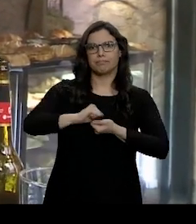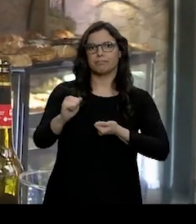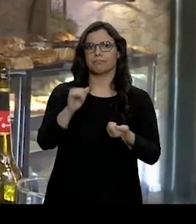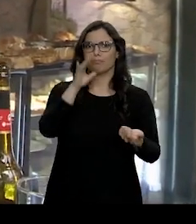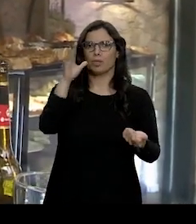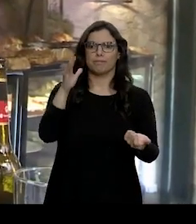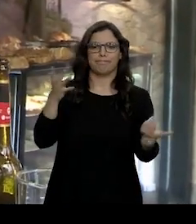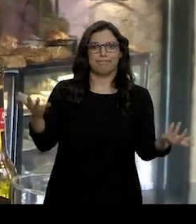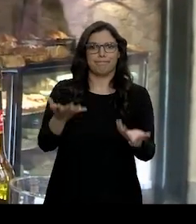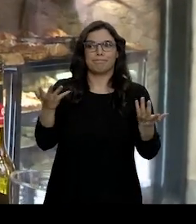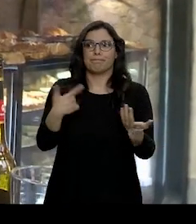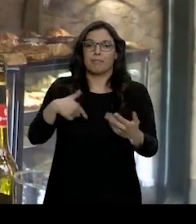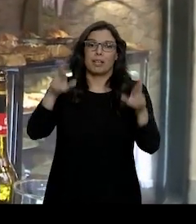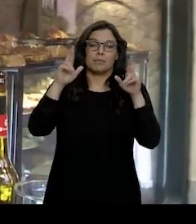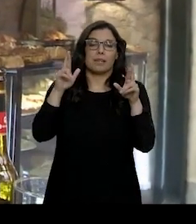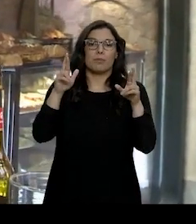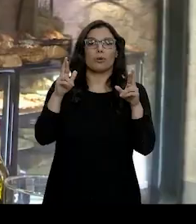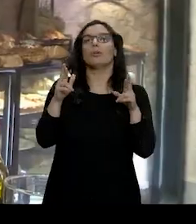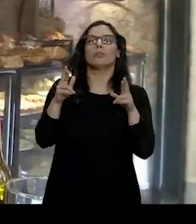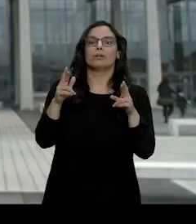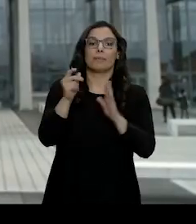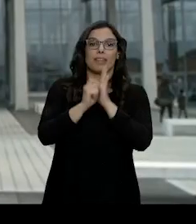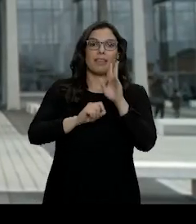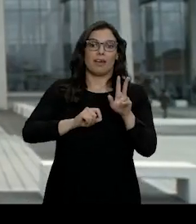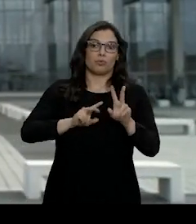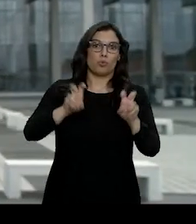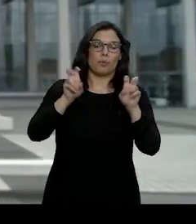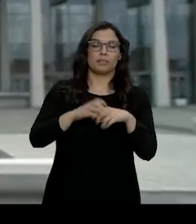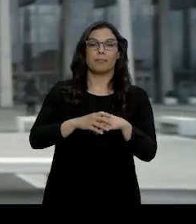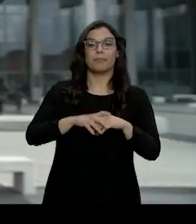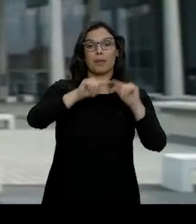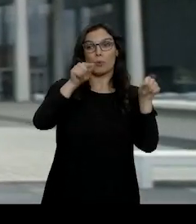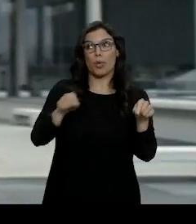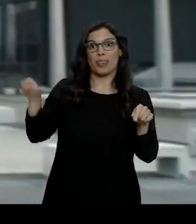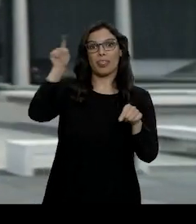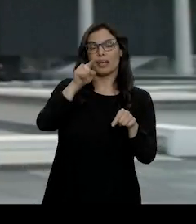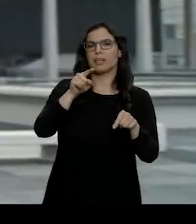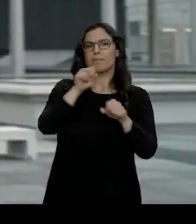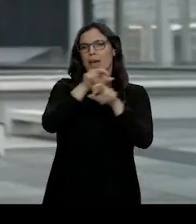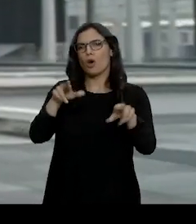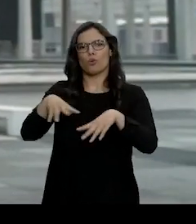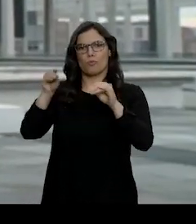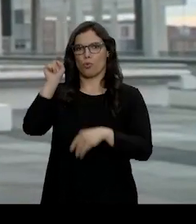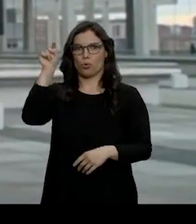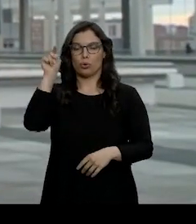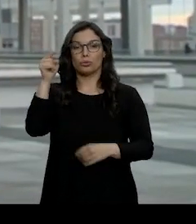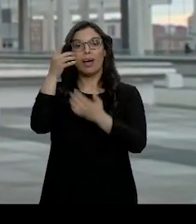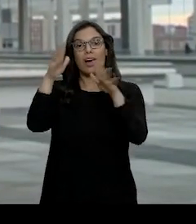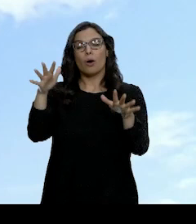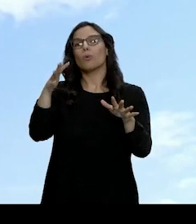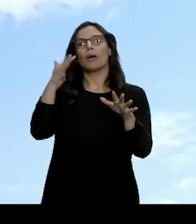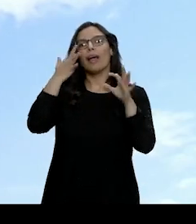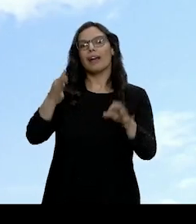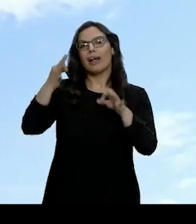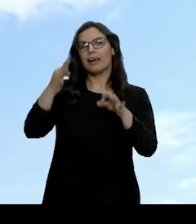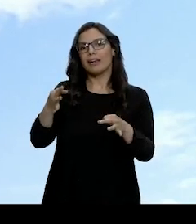y esperemos que tomen nuevas medidas. Por provincias, la incidencia más elevada está en Burgos, aunque es la segunda que